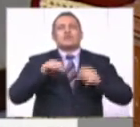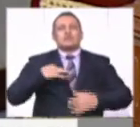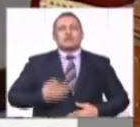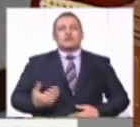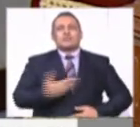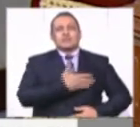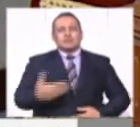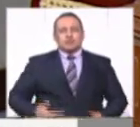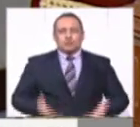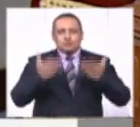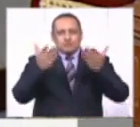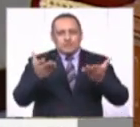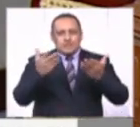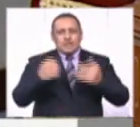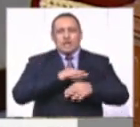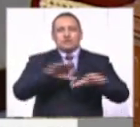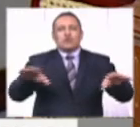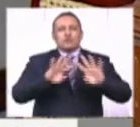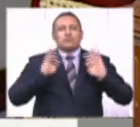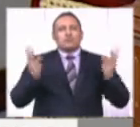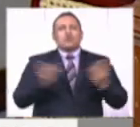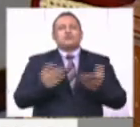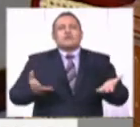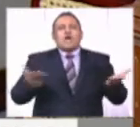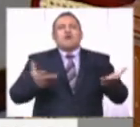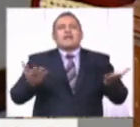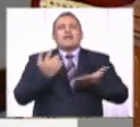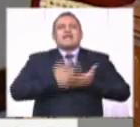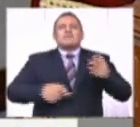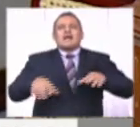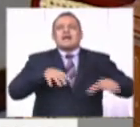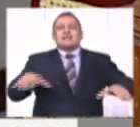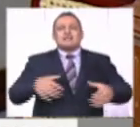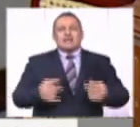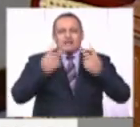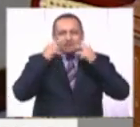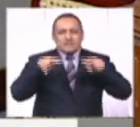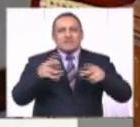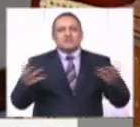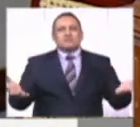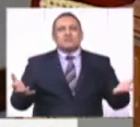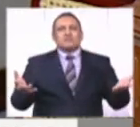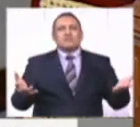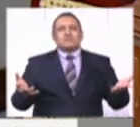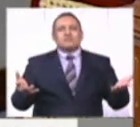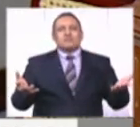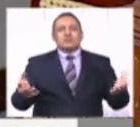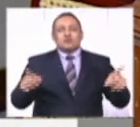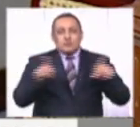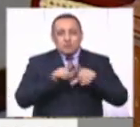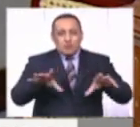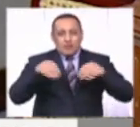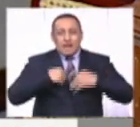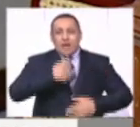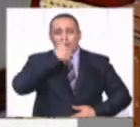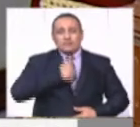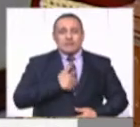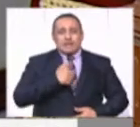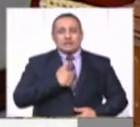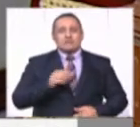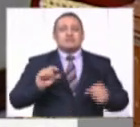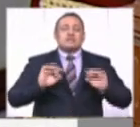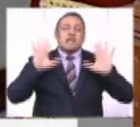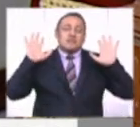presidente por su intermedio al pleno Y ahora qué van a hacer frente a esto lo van a tolerar